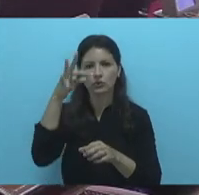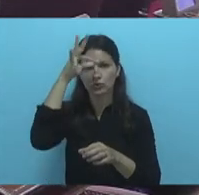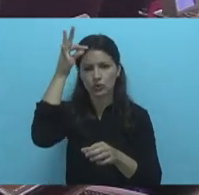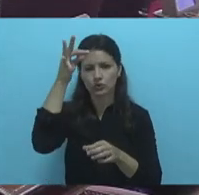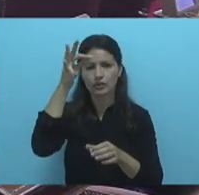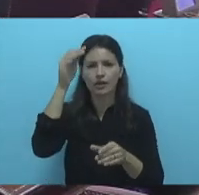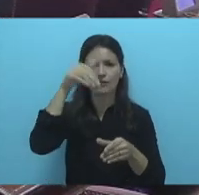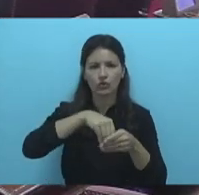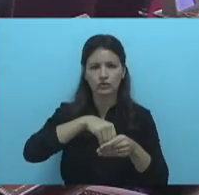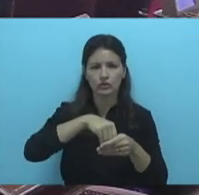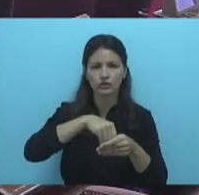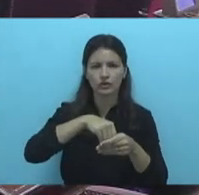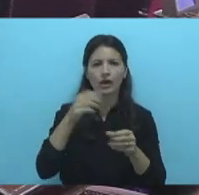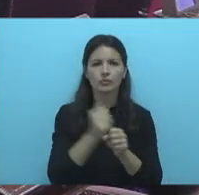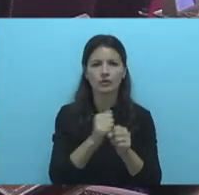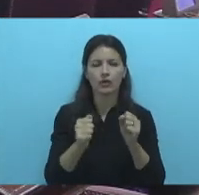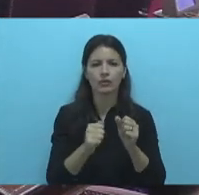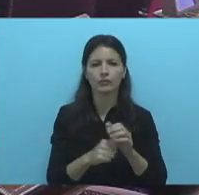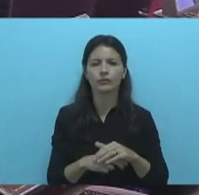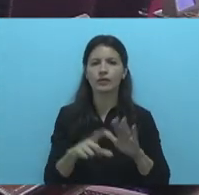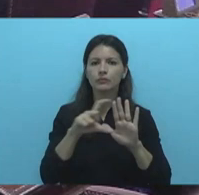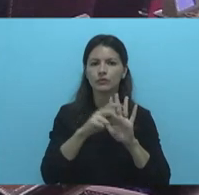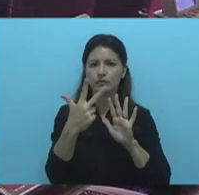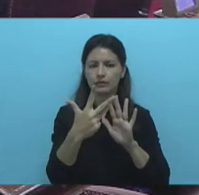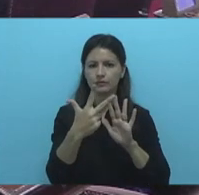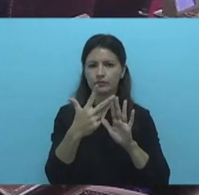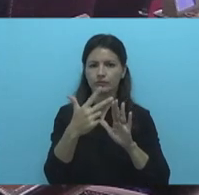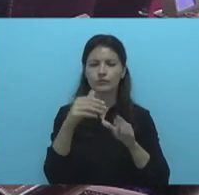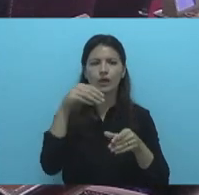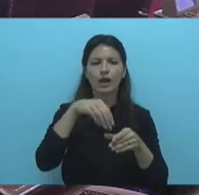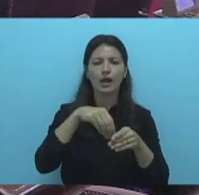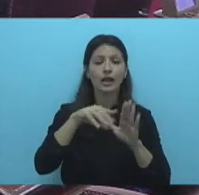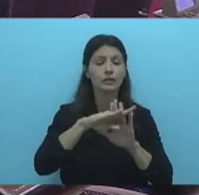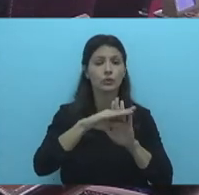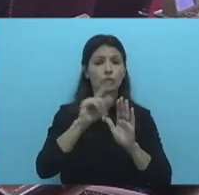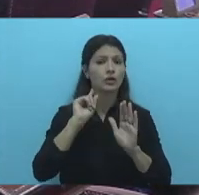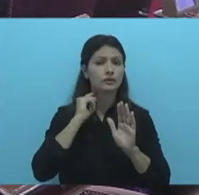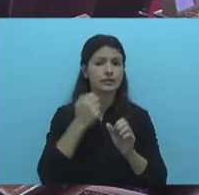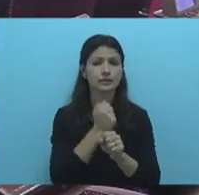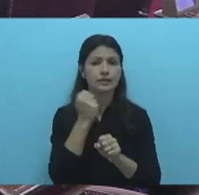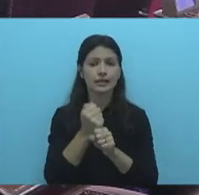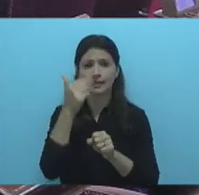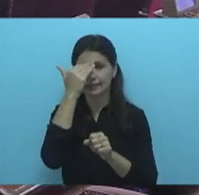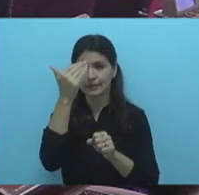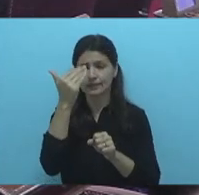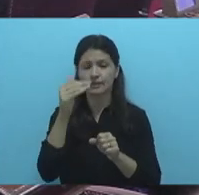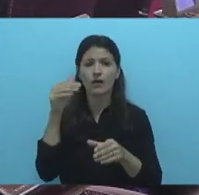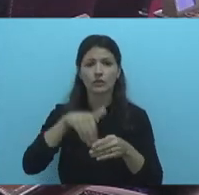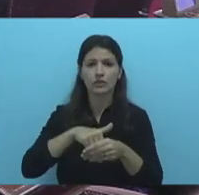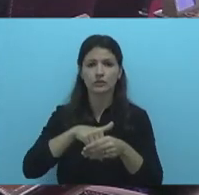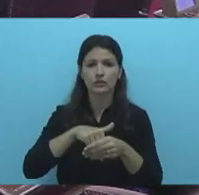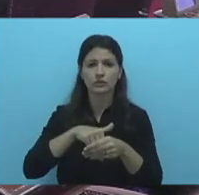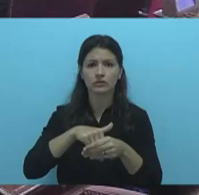a votación, resulta aprobado. Capítulo 3, que va del artículo 13 al artículo 15, a